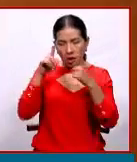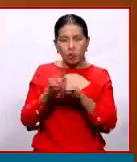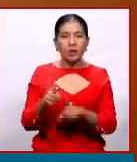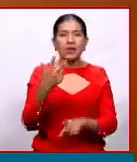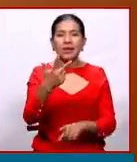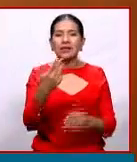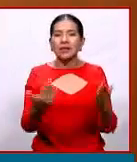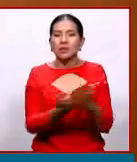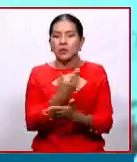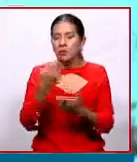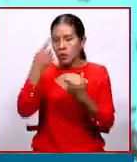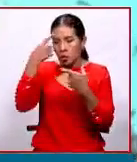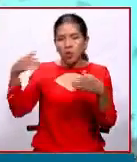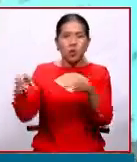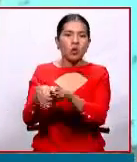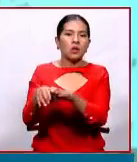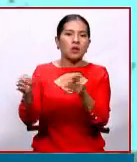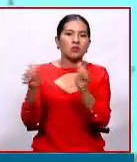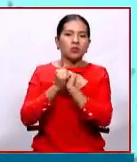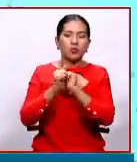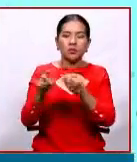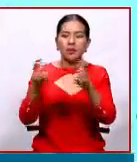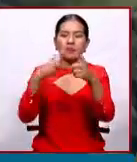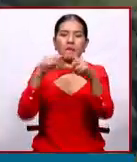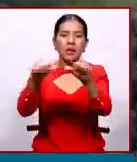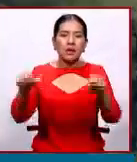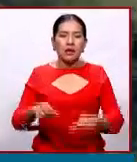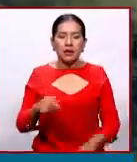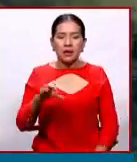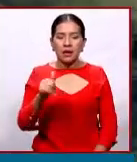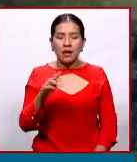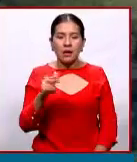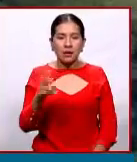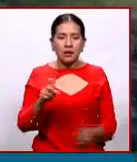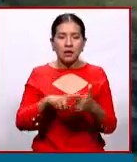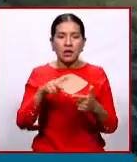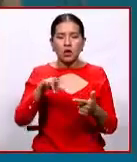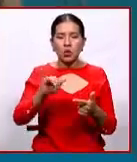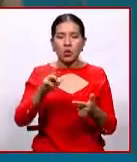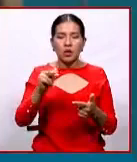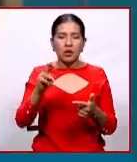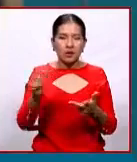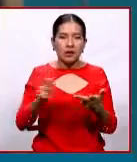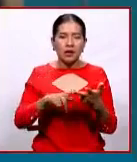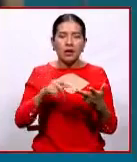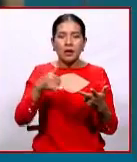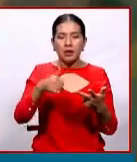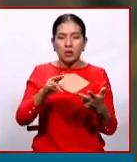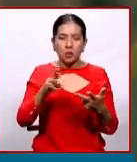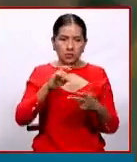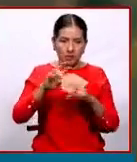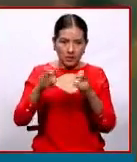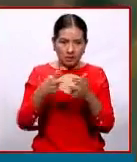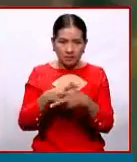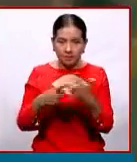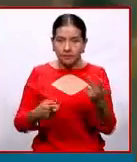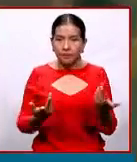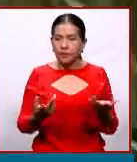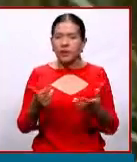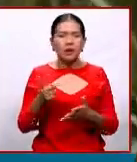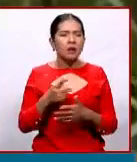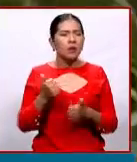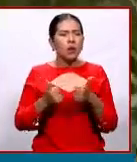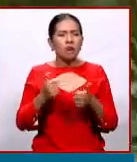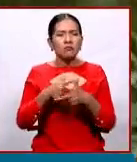tres nuevos contratos en las áreas Carandaití, Sayurenda y Yuarenda. ¿Qué particularidad tienen estos contratos?